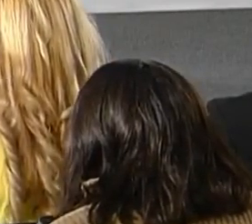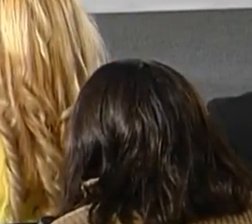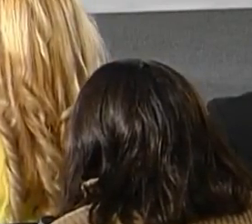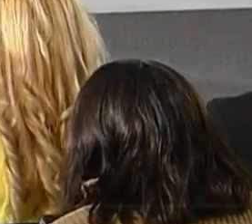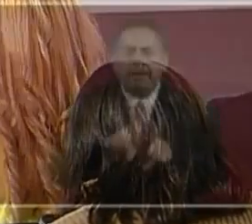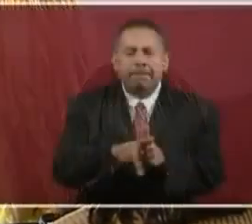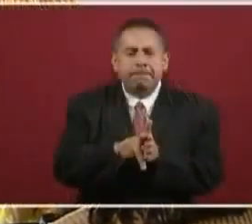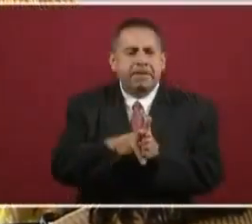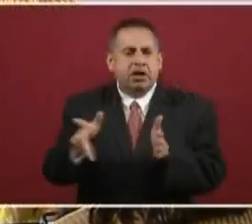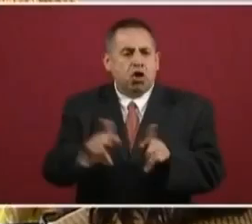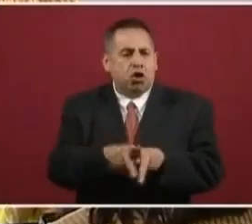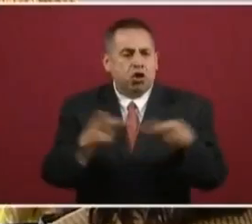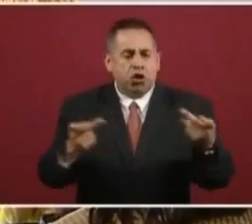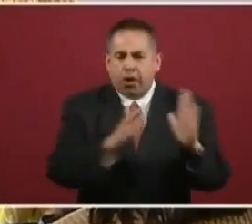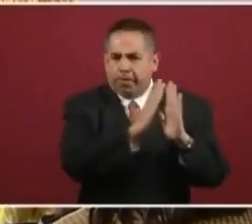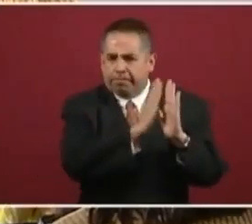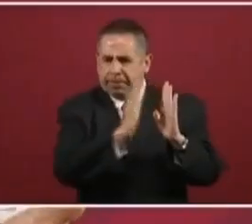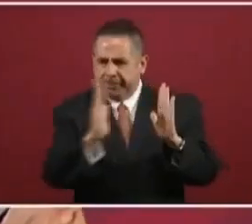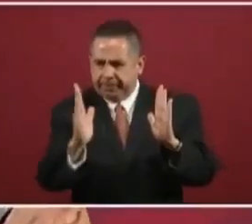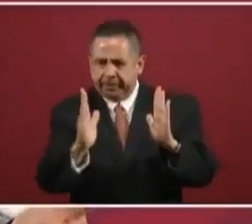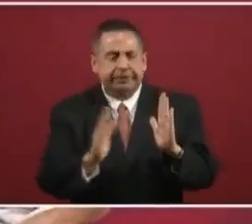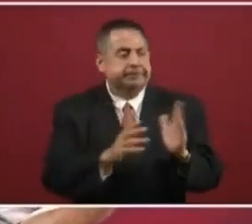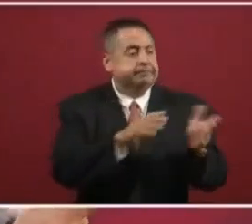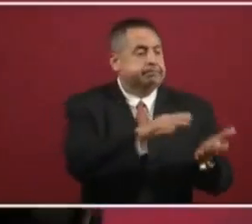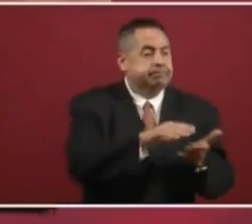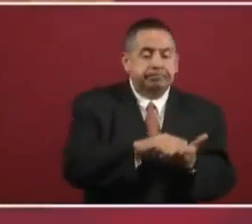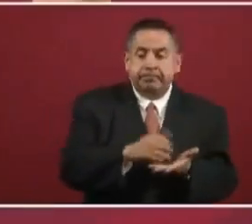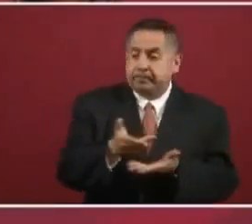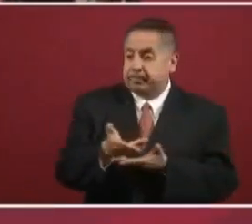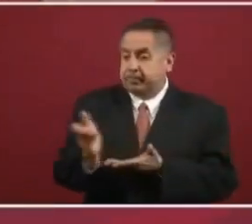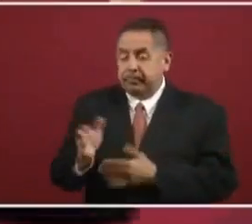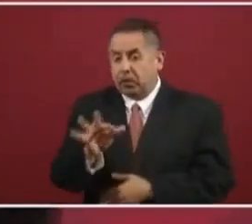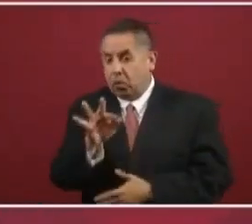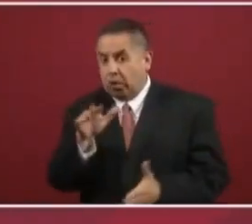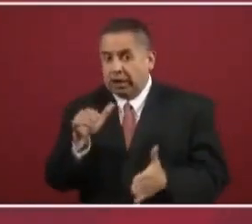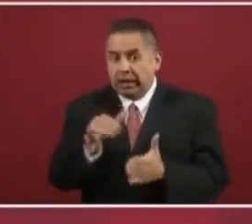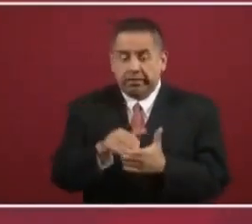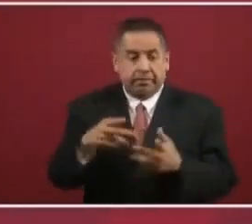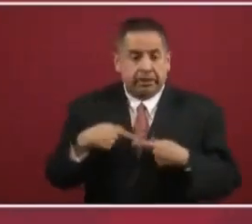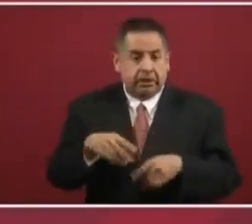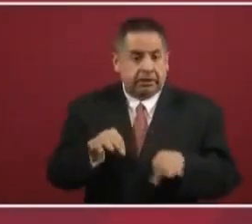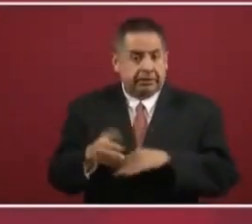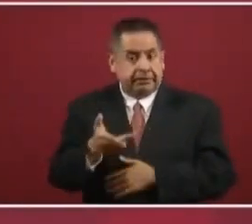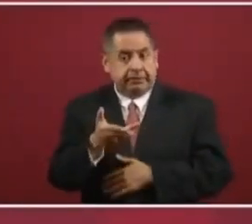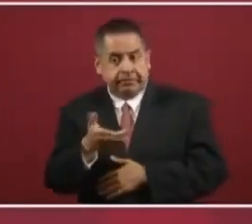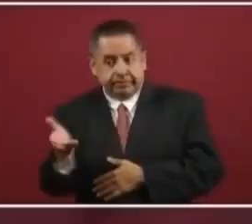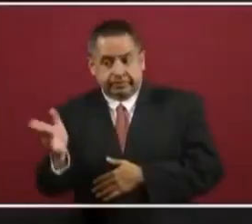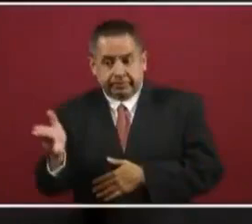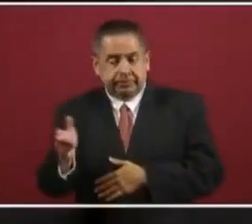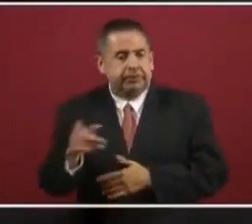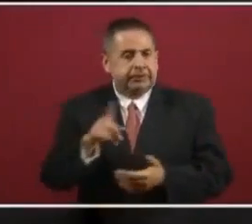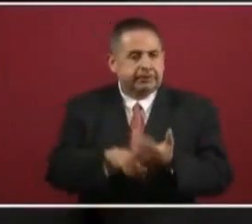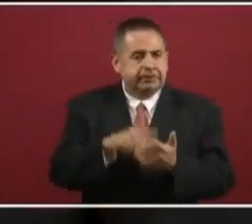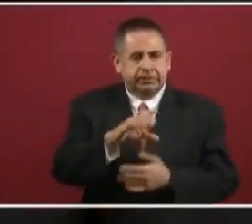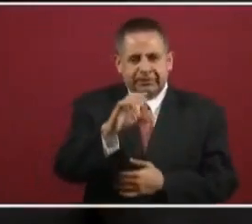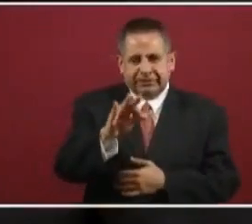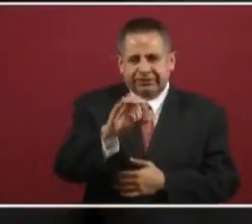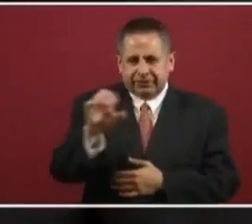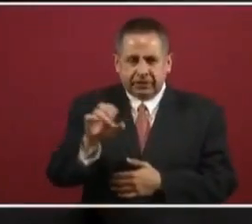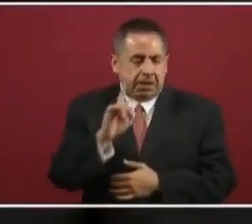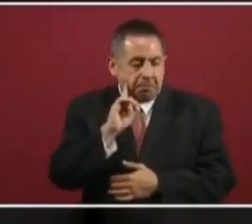siguiente de que se despidió a 40.000 trabajadores de la industria